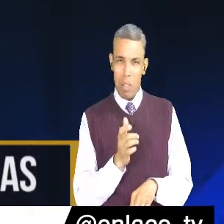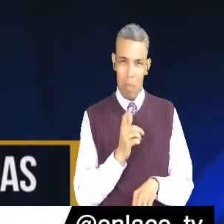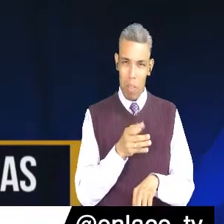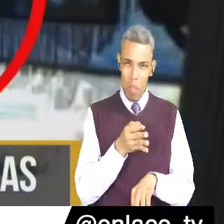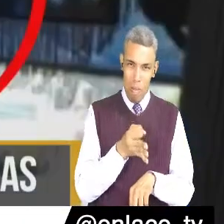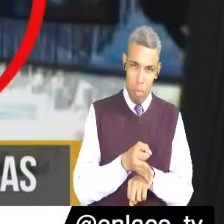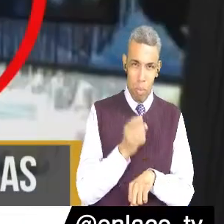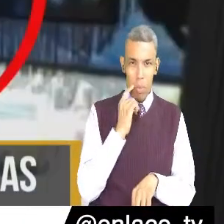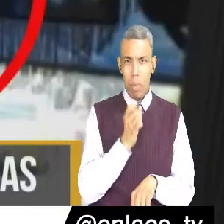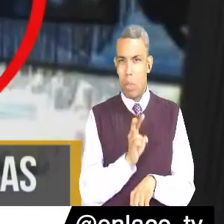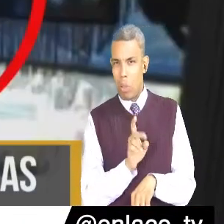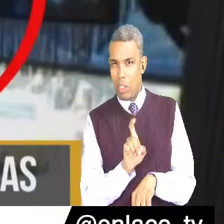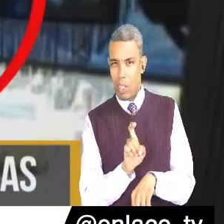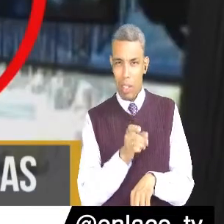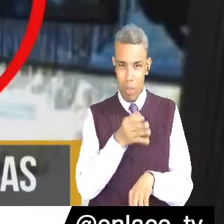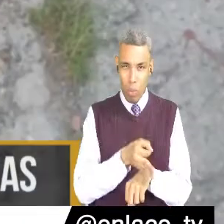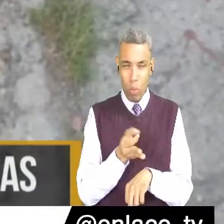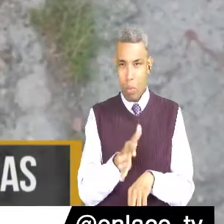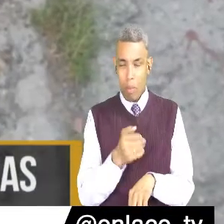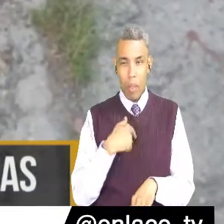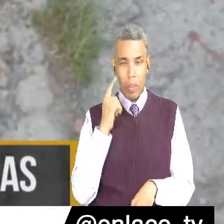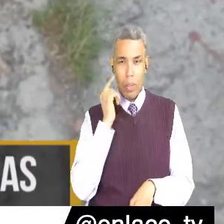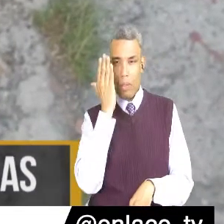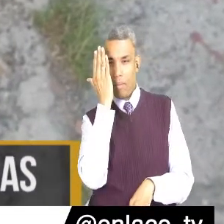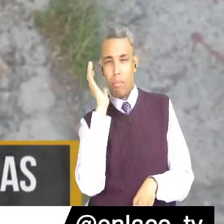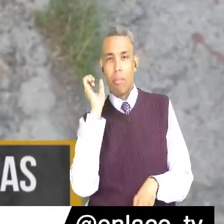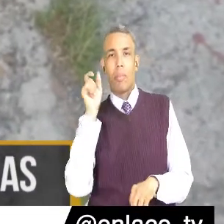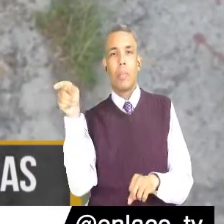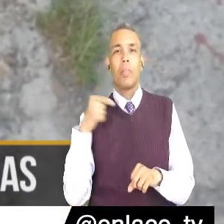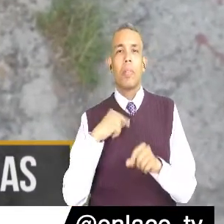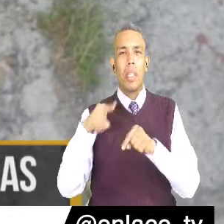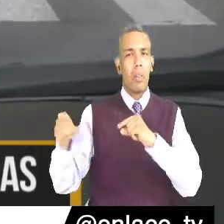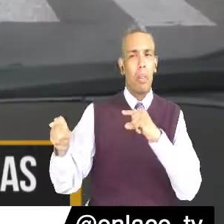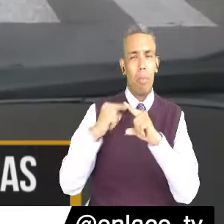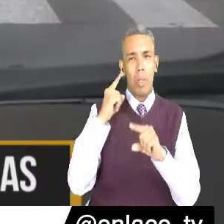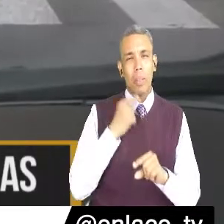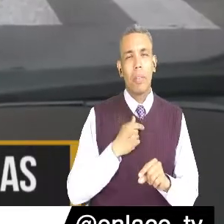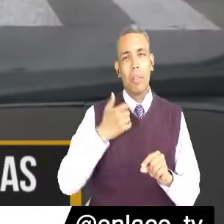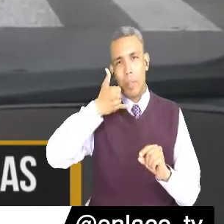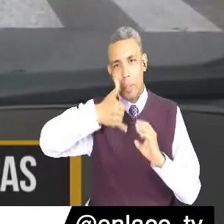denuncias que hacen llegar los reporteros ciudadanos al WhatsApp de Enlace Televisión,